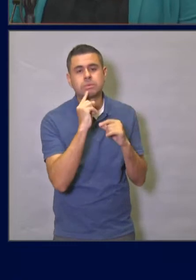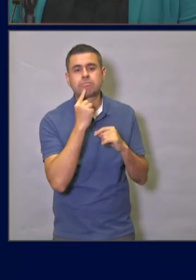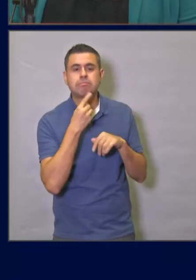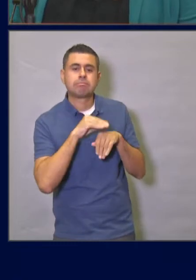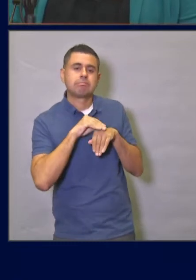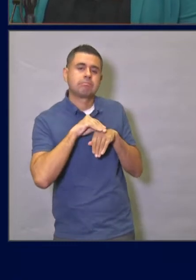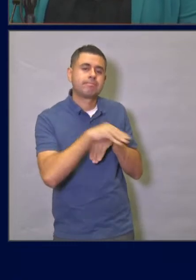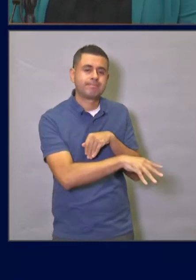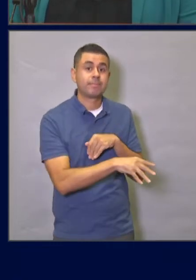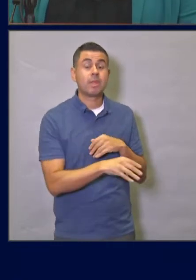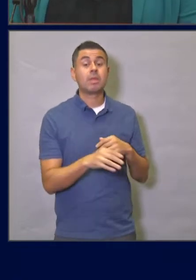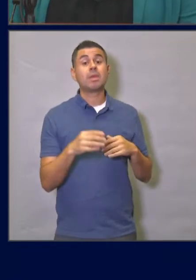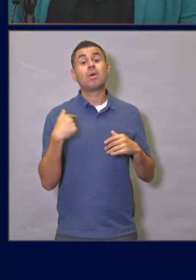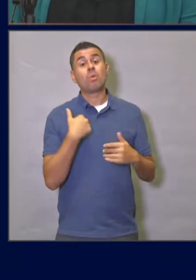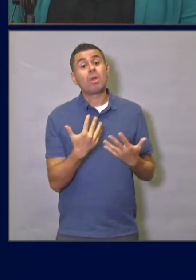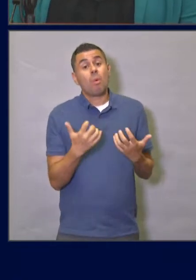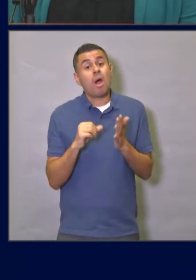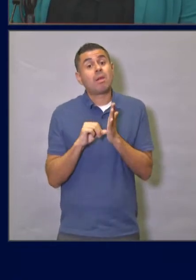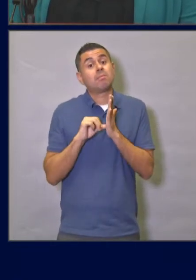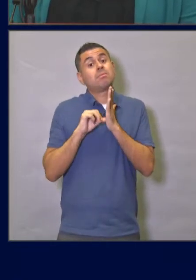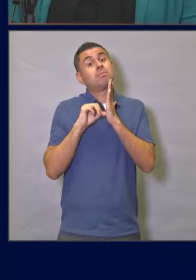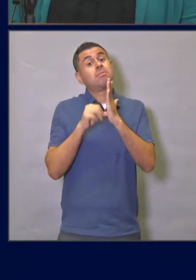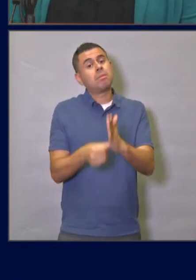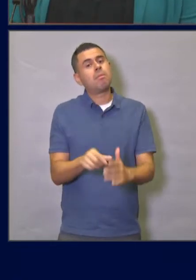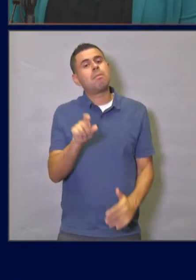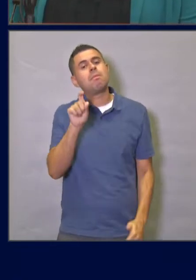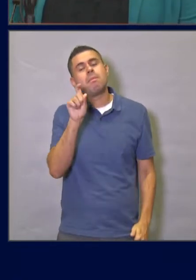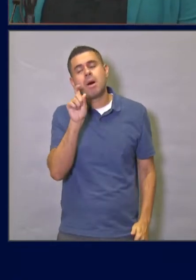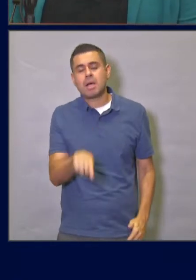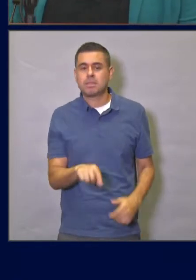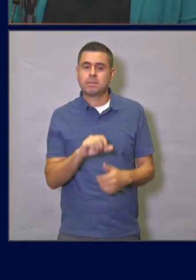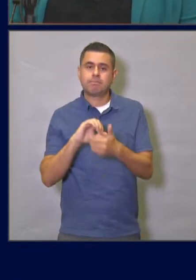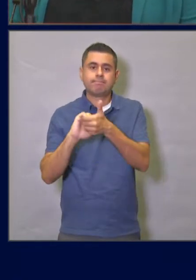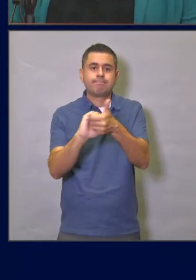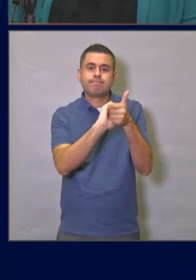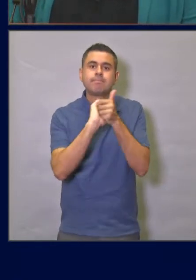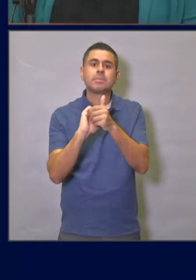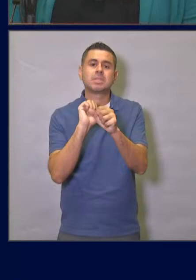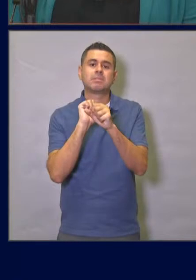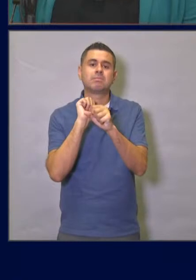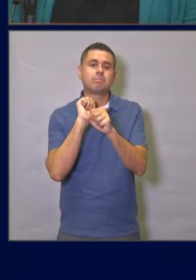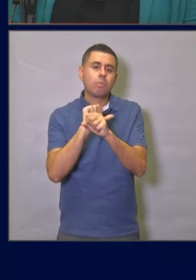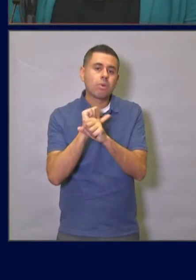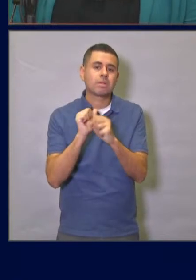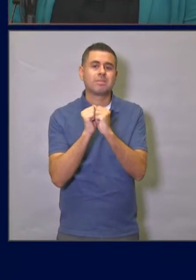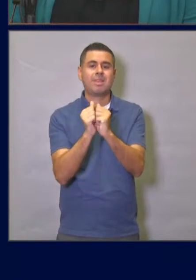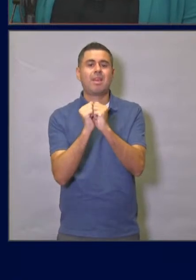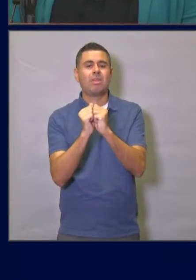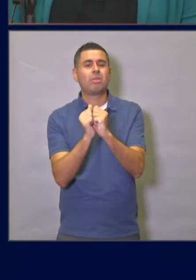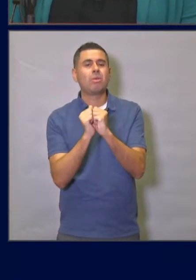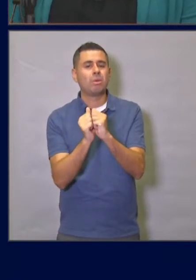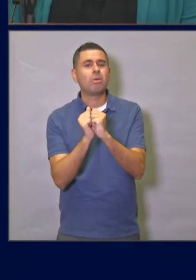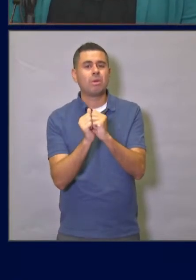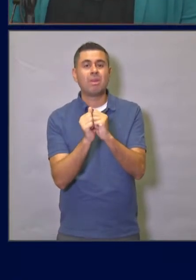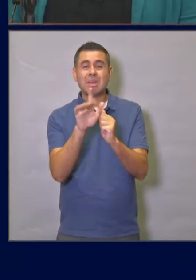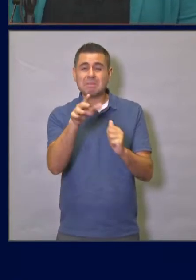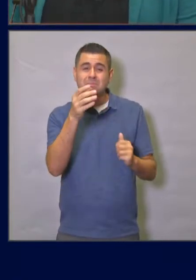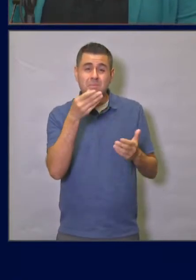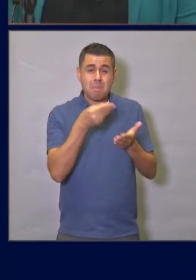ello, queremos enfatizar que necesitamos seguir trabajando juntos y hacer frente a la